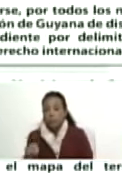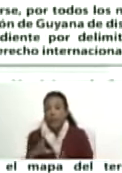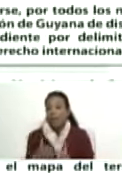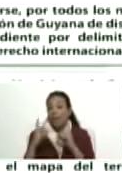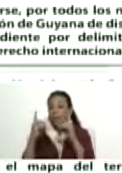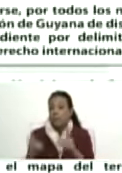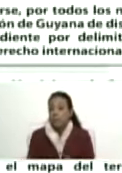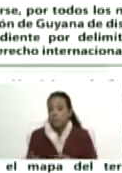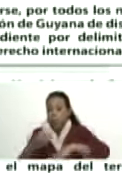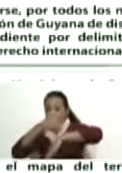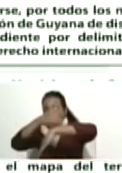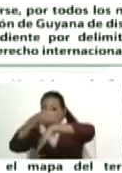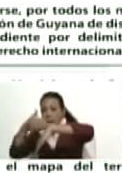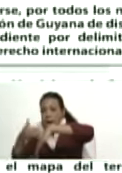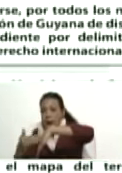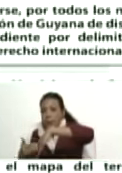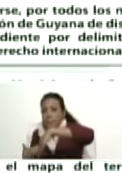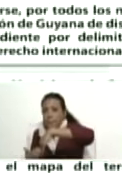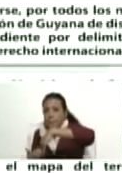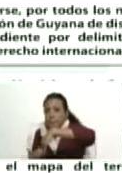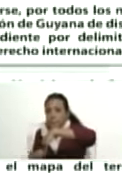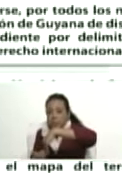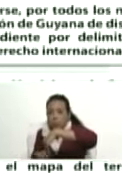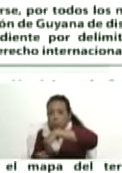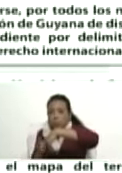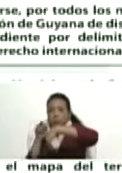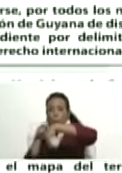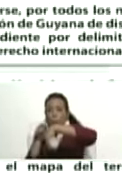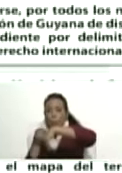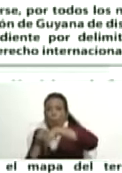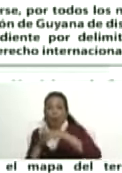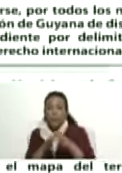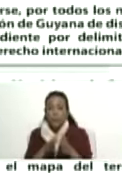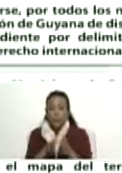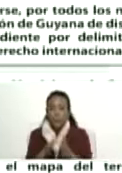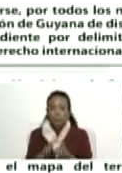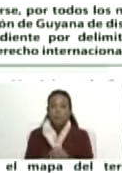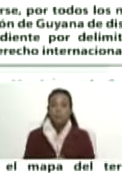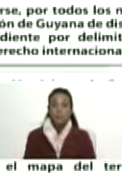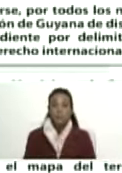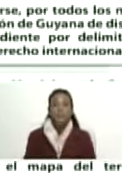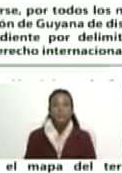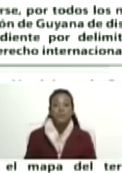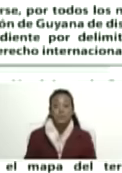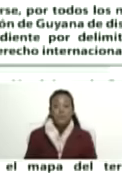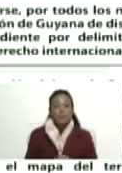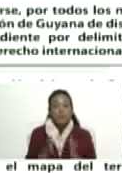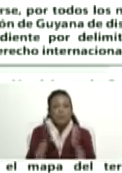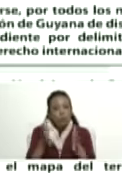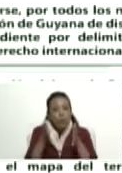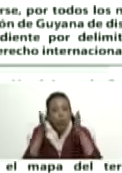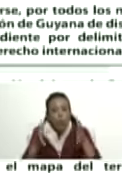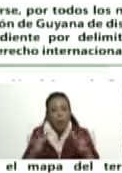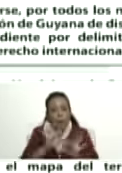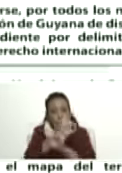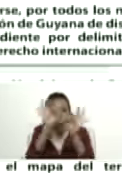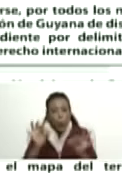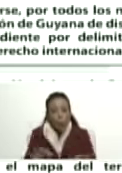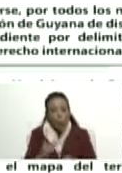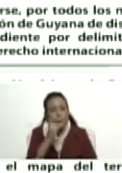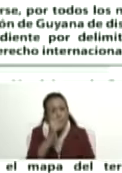Y con el poder del pueblo, la soberanía nacional, ratificar un camino, ratificar una doctrina, ratificar un